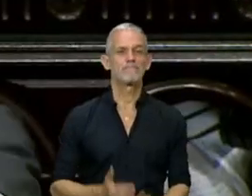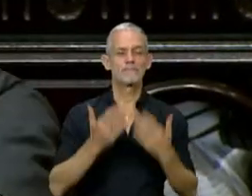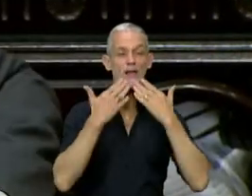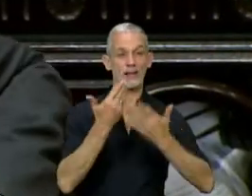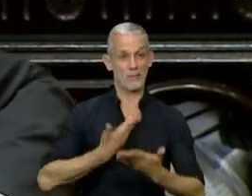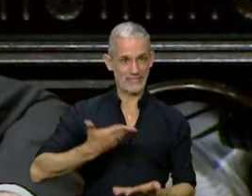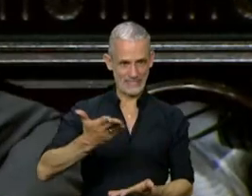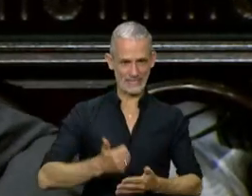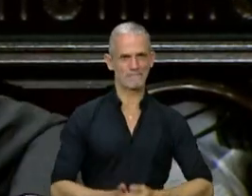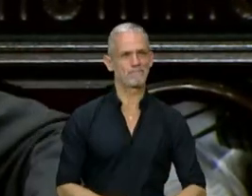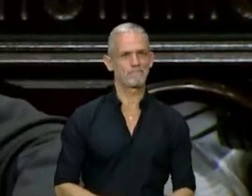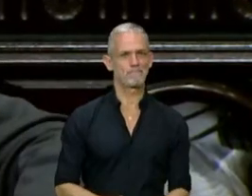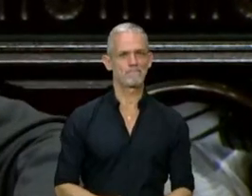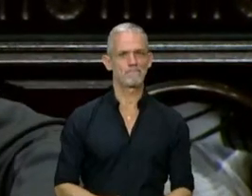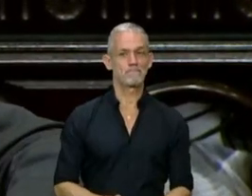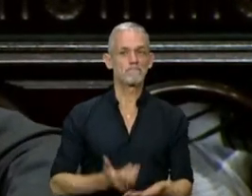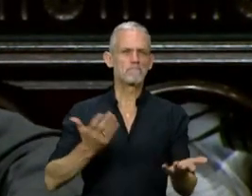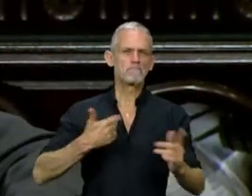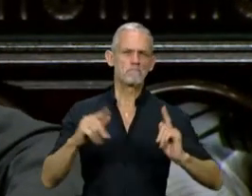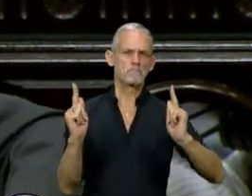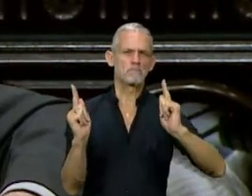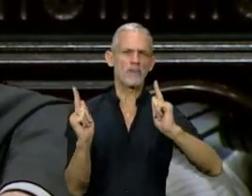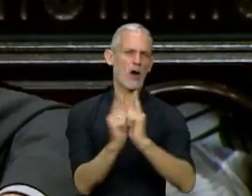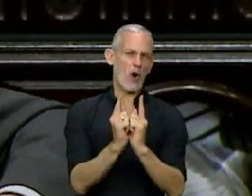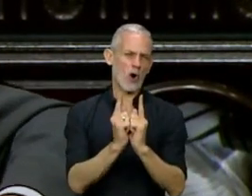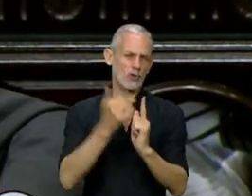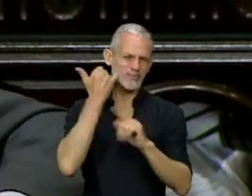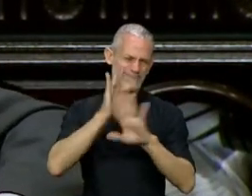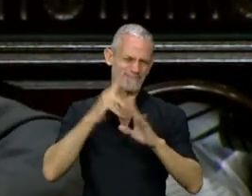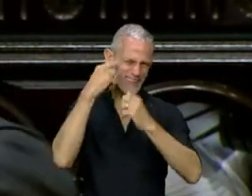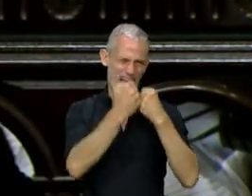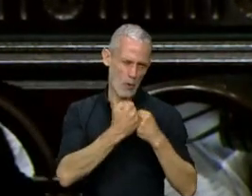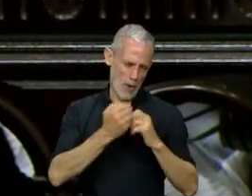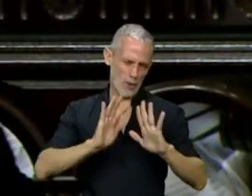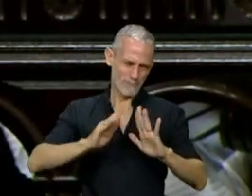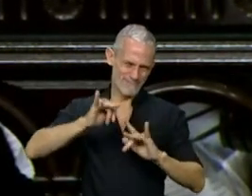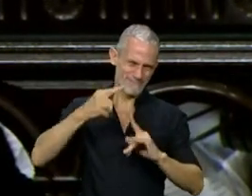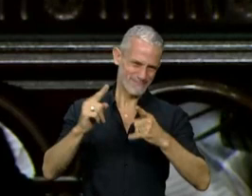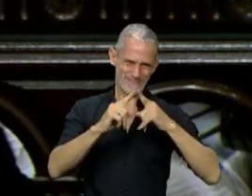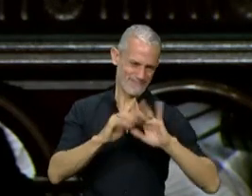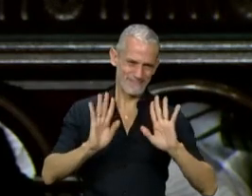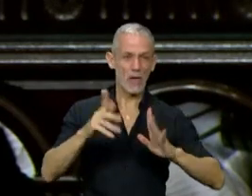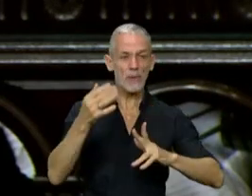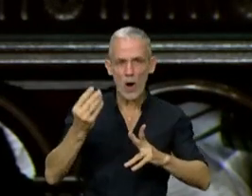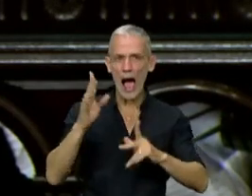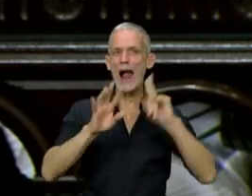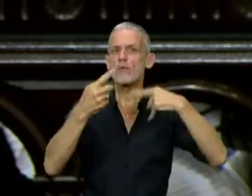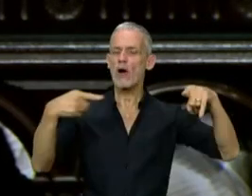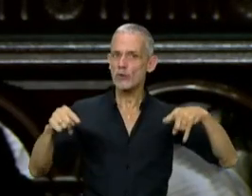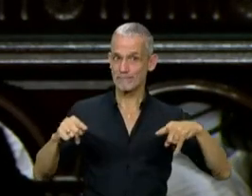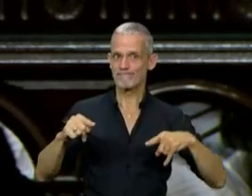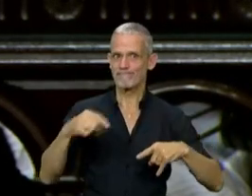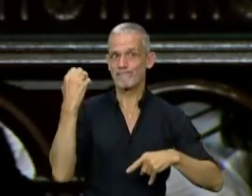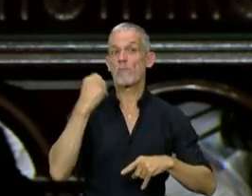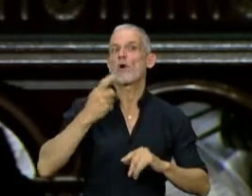Gracias, Presidenta. Corto como nos hemos puesto de acuerdo, pero algunas cosas me parece que son